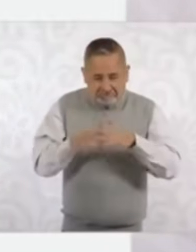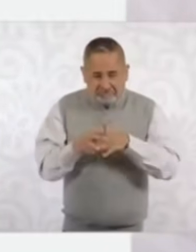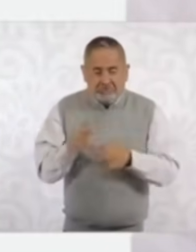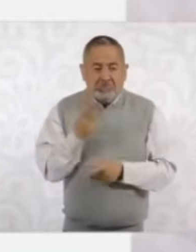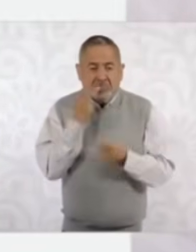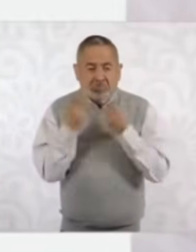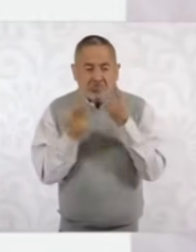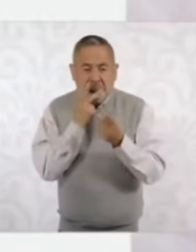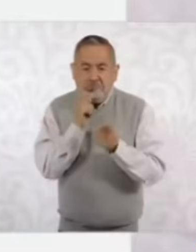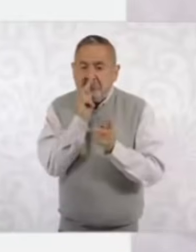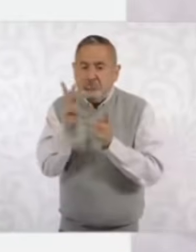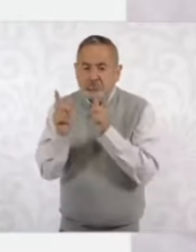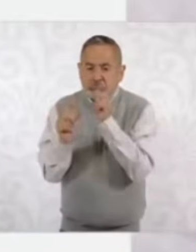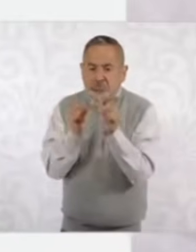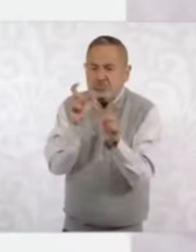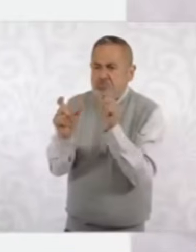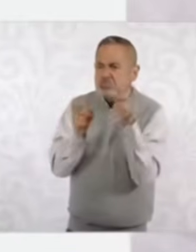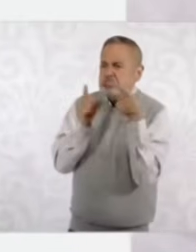verbal